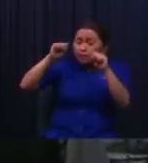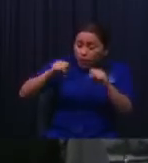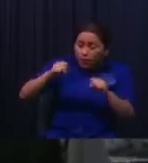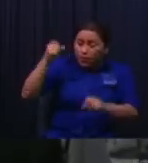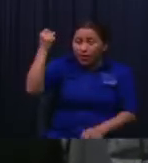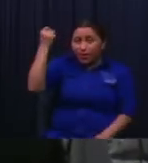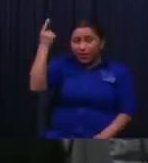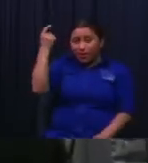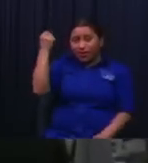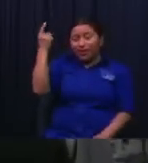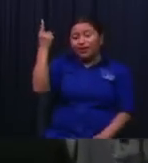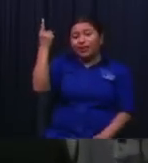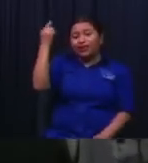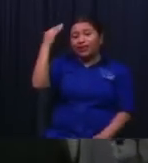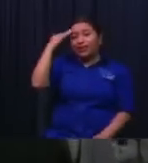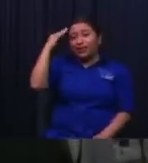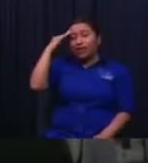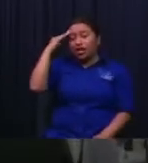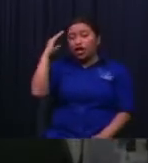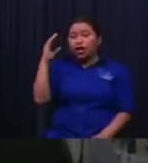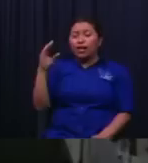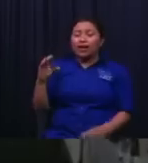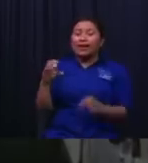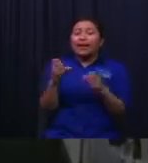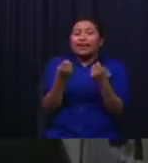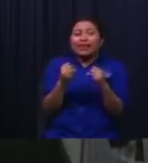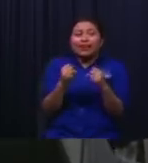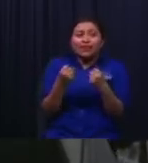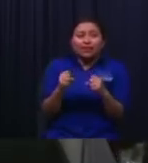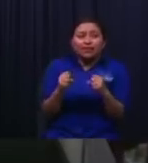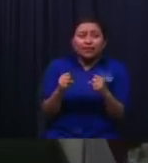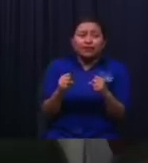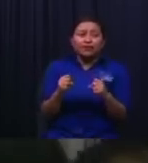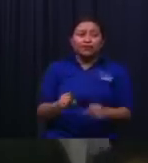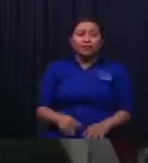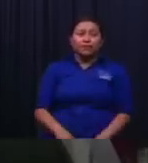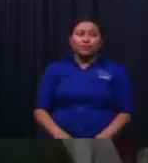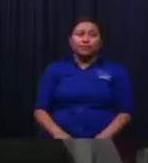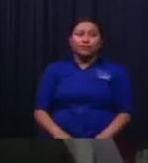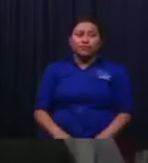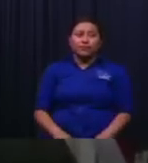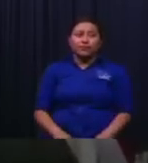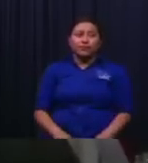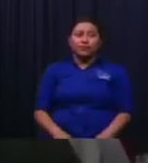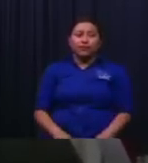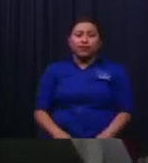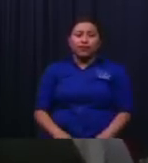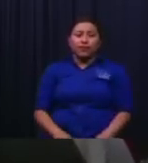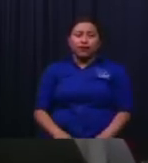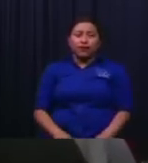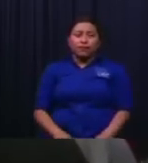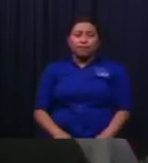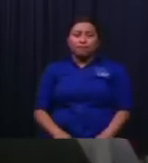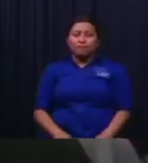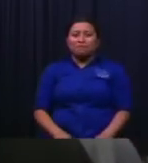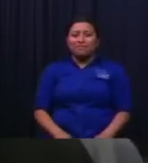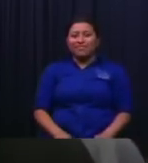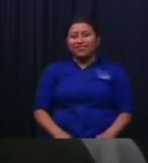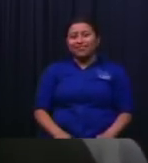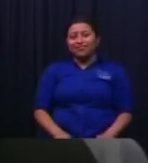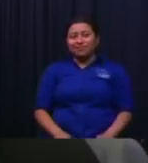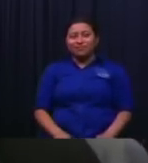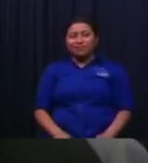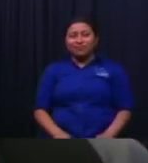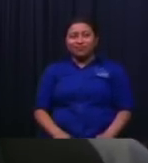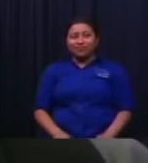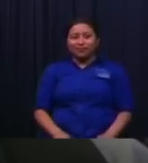para poder ministrarnos. Porque usted tampoco va a ir a su casa y va a ir a reprender a su cónyuge, ¿verdad? Te echo fuera de